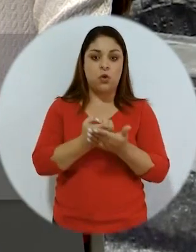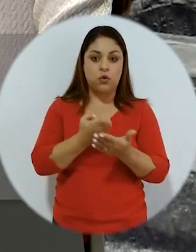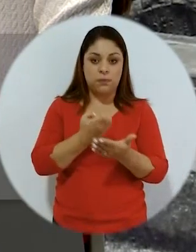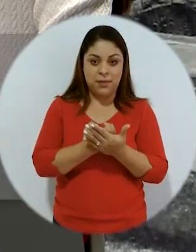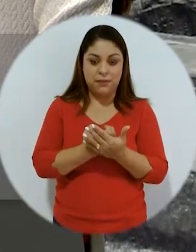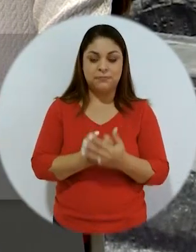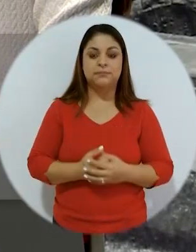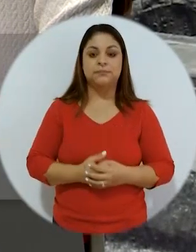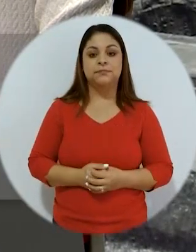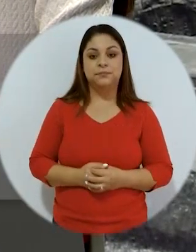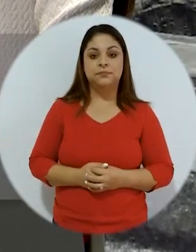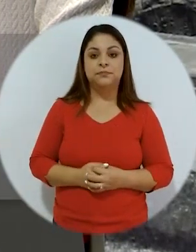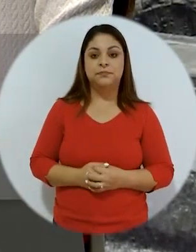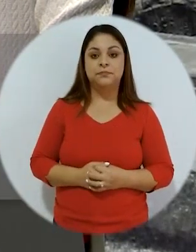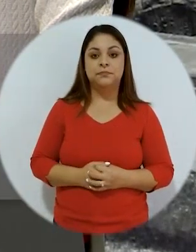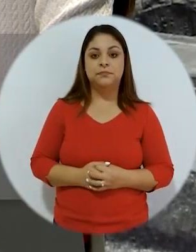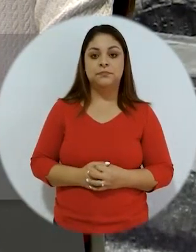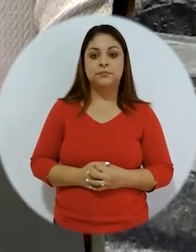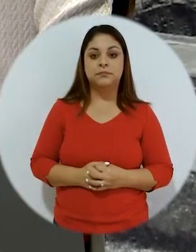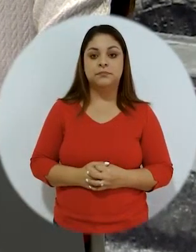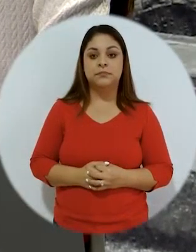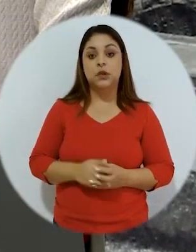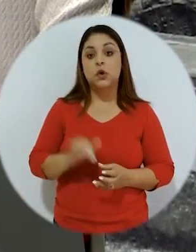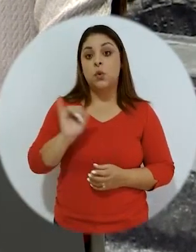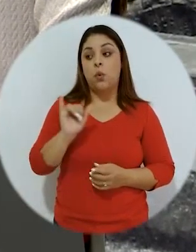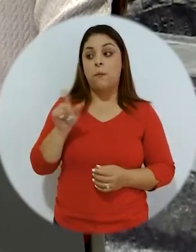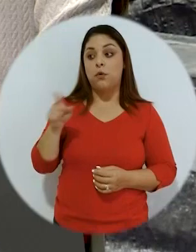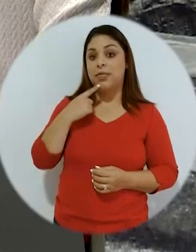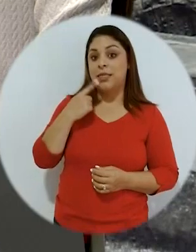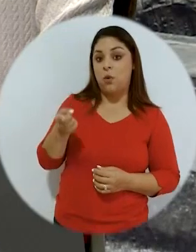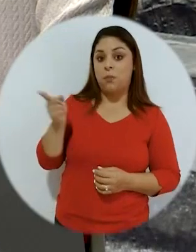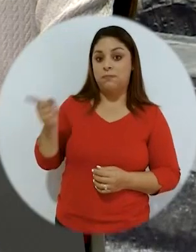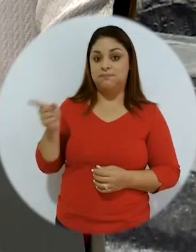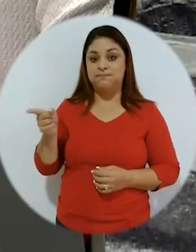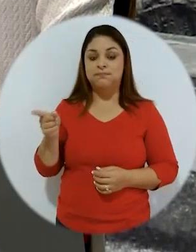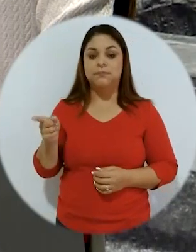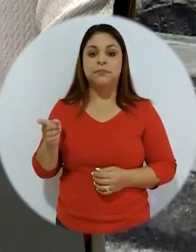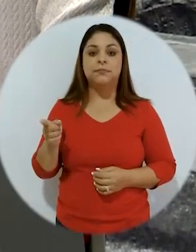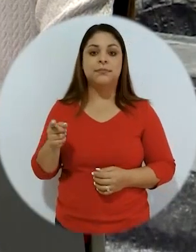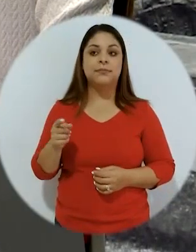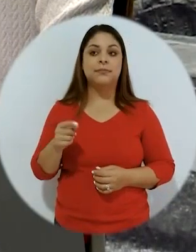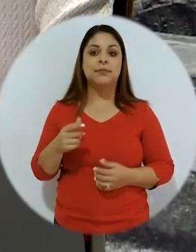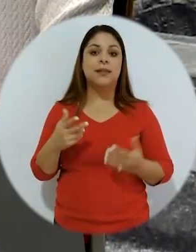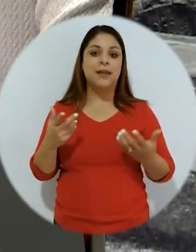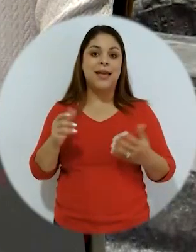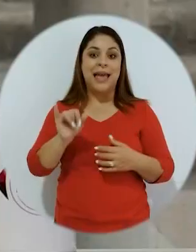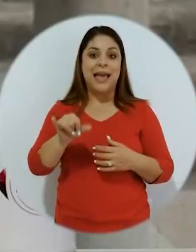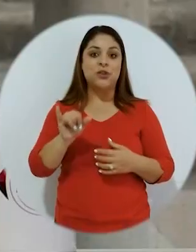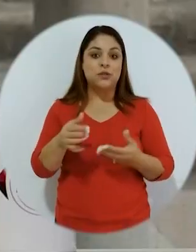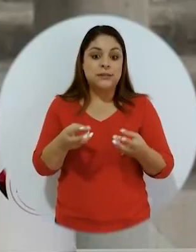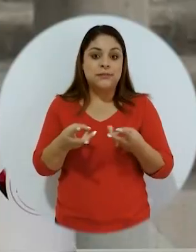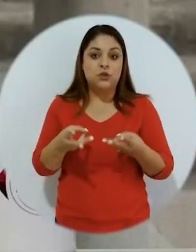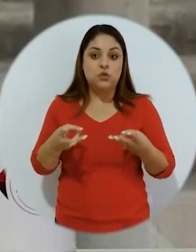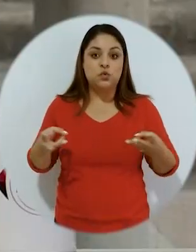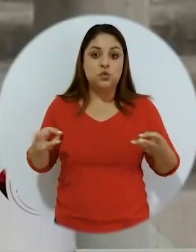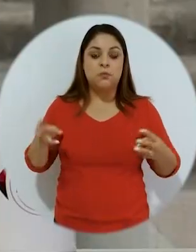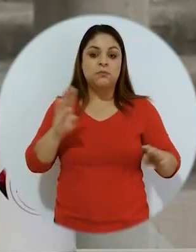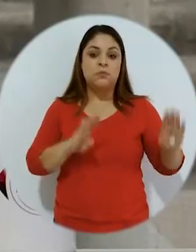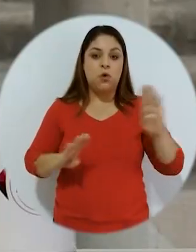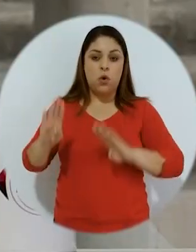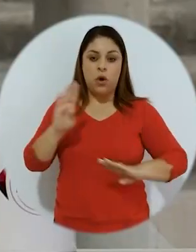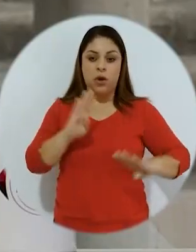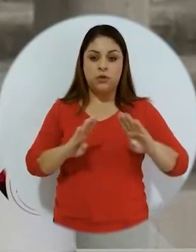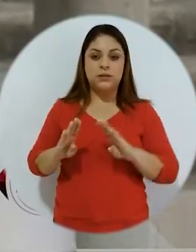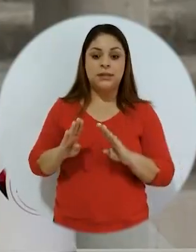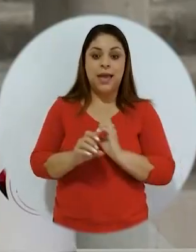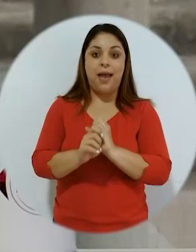Y por un lado, lo que, como Ana Francis estaba mencionando, esos insumos